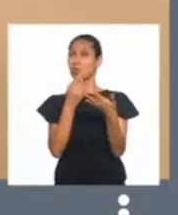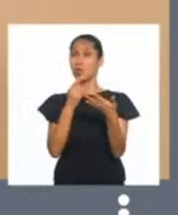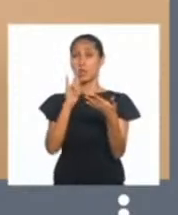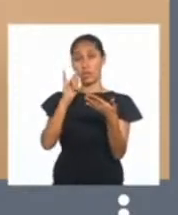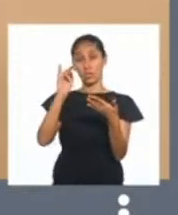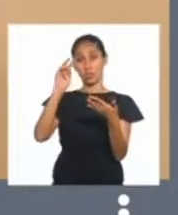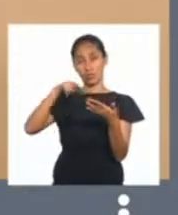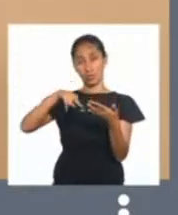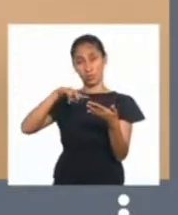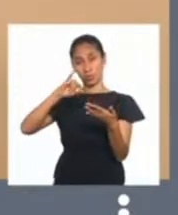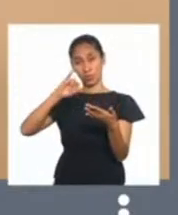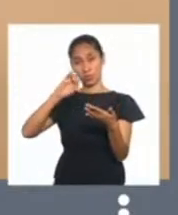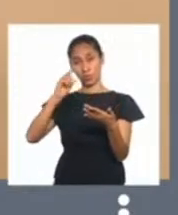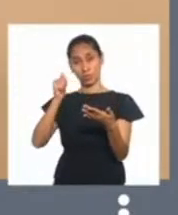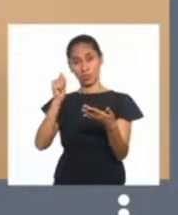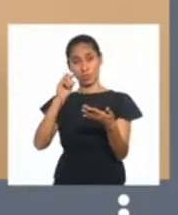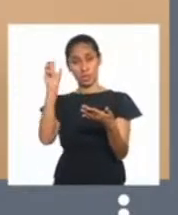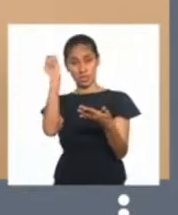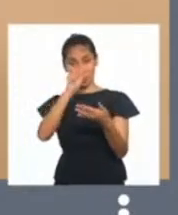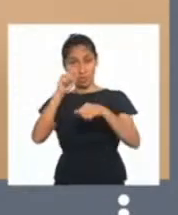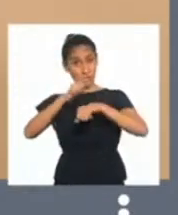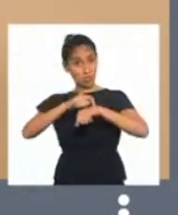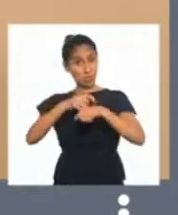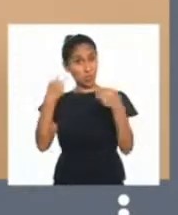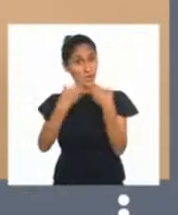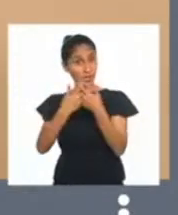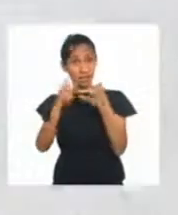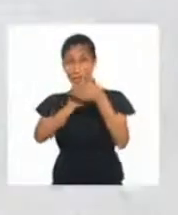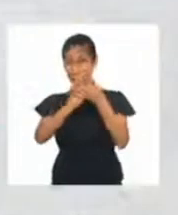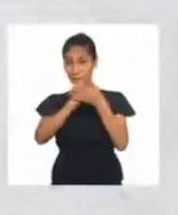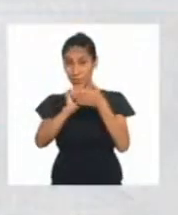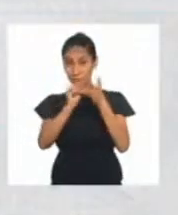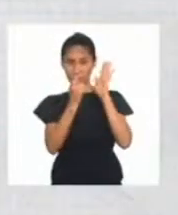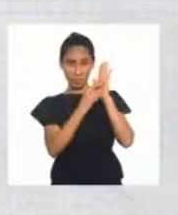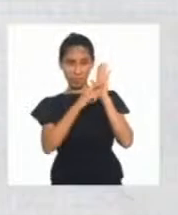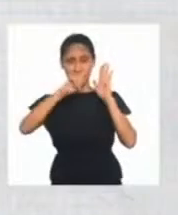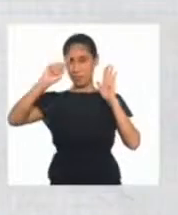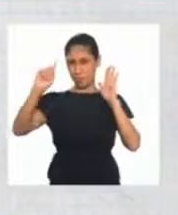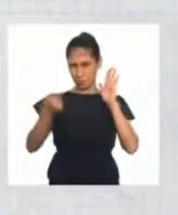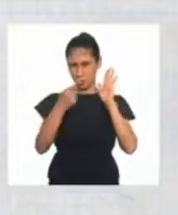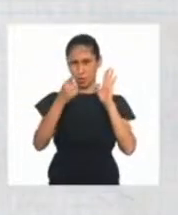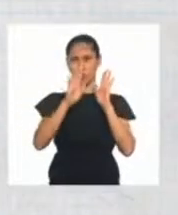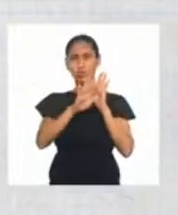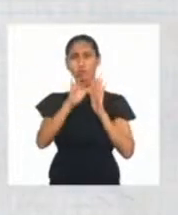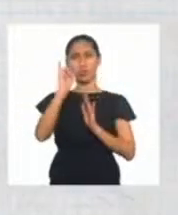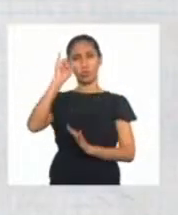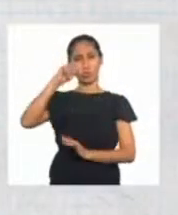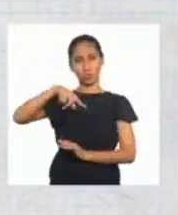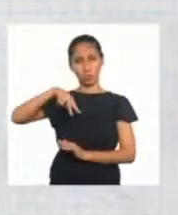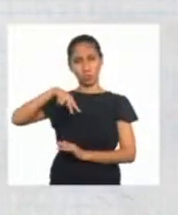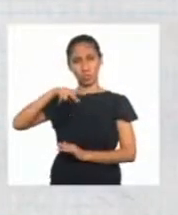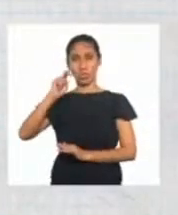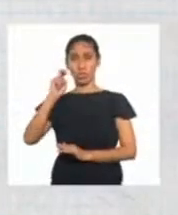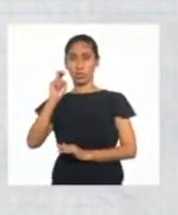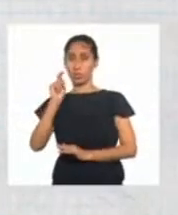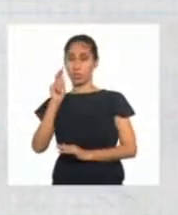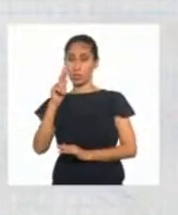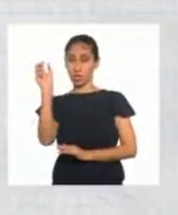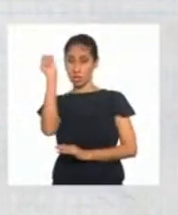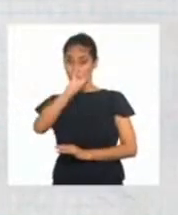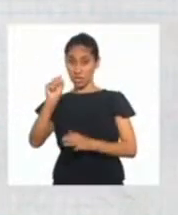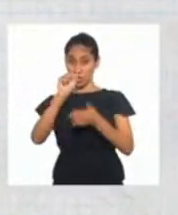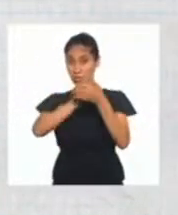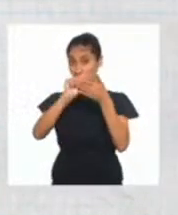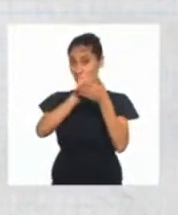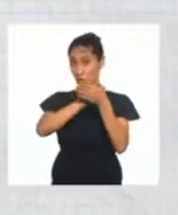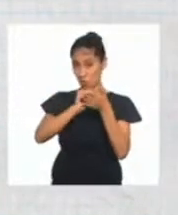las unidades de tiempo son meses, primero calcularemos el interés mensual para así poder analizar lo